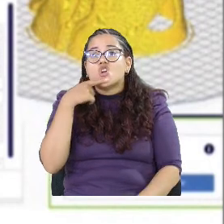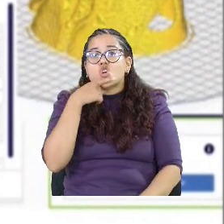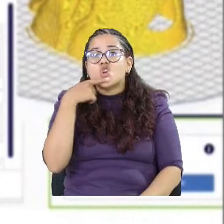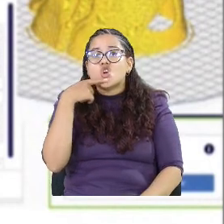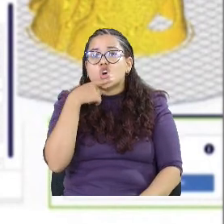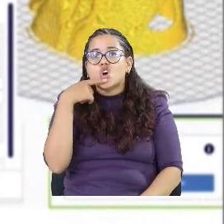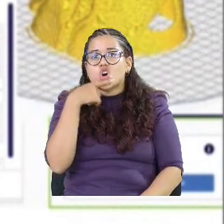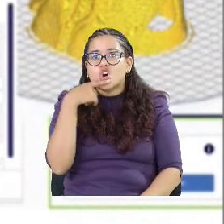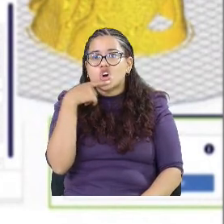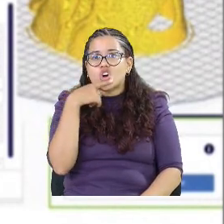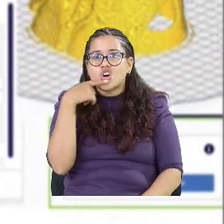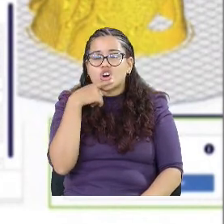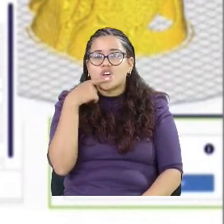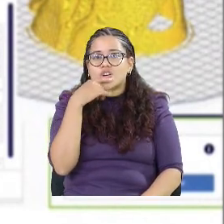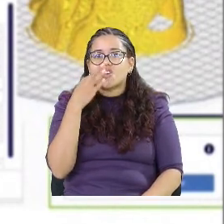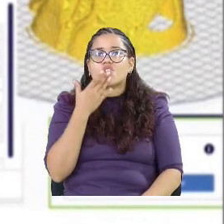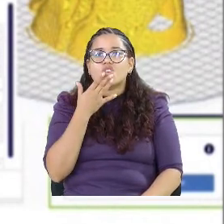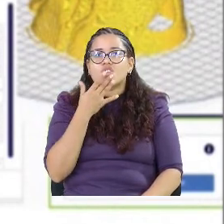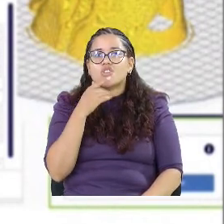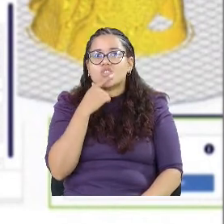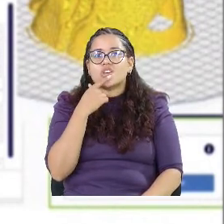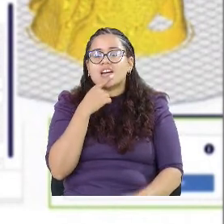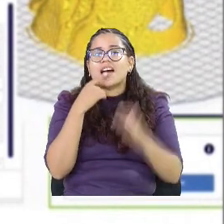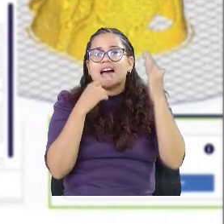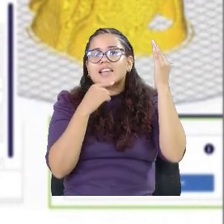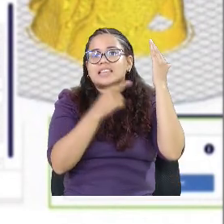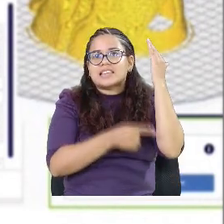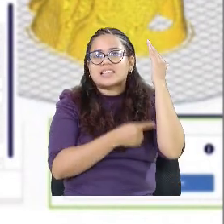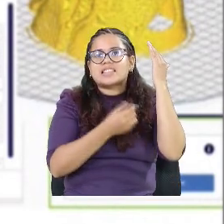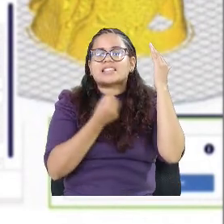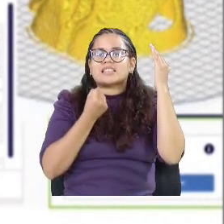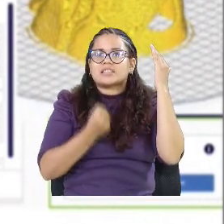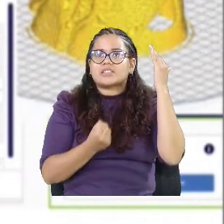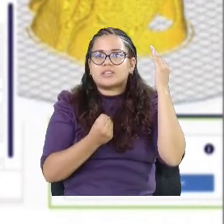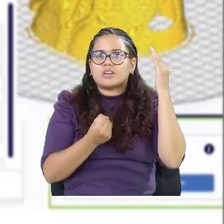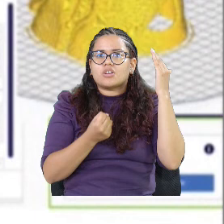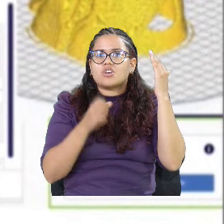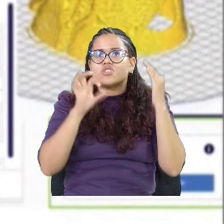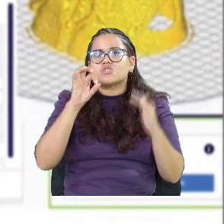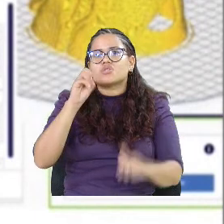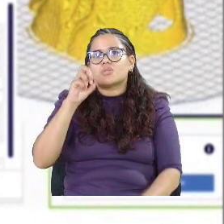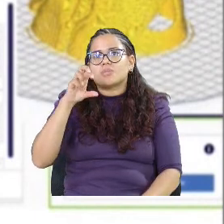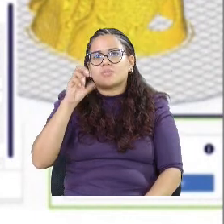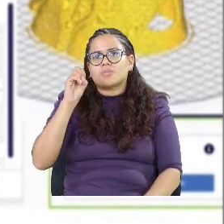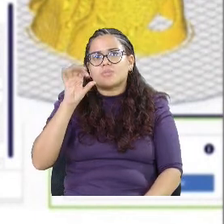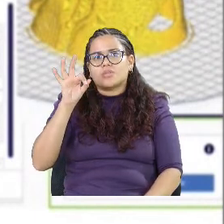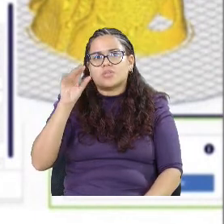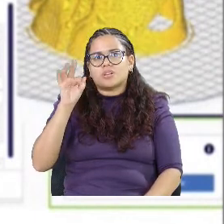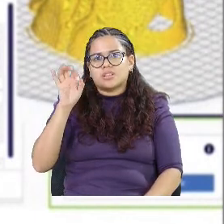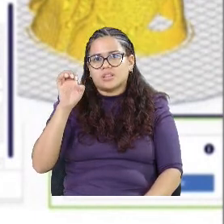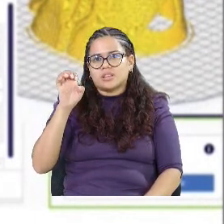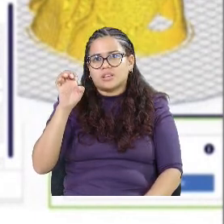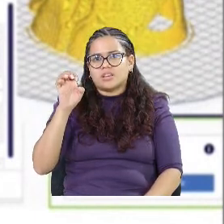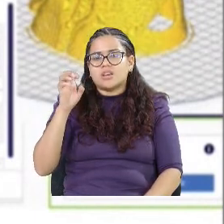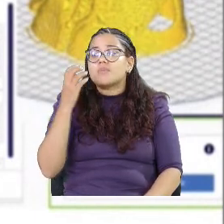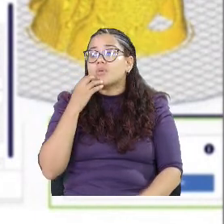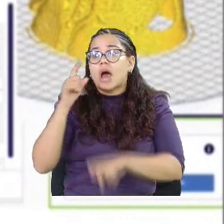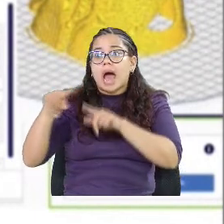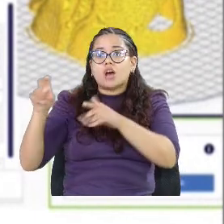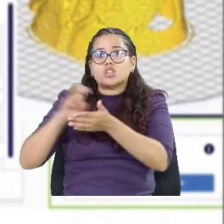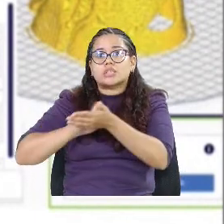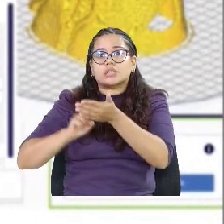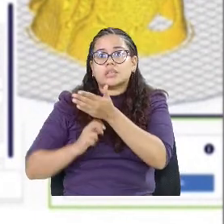las áreas donde la impresión necesita soporte. Para los que no conocen muy bien, por ejemplo, las impresoras